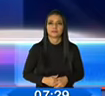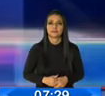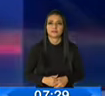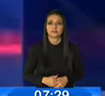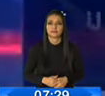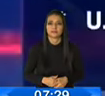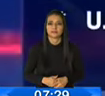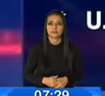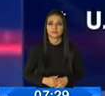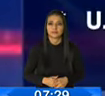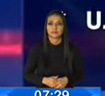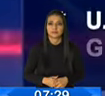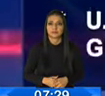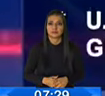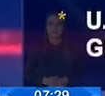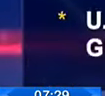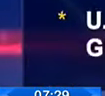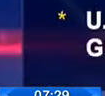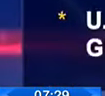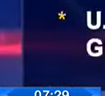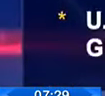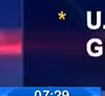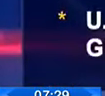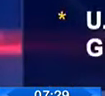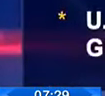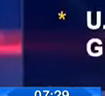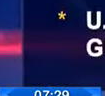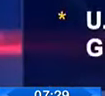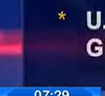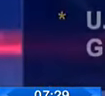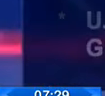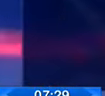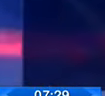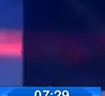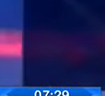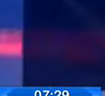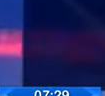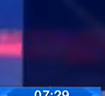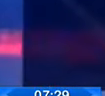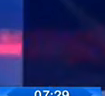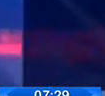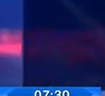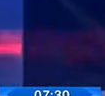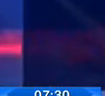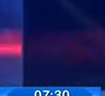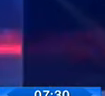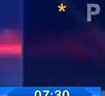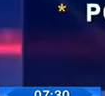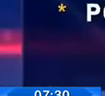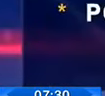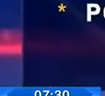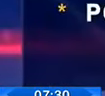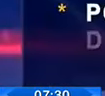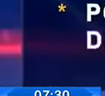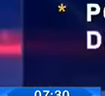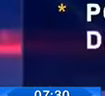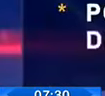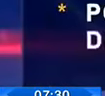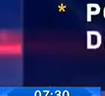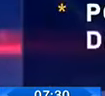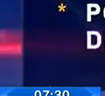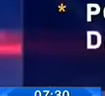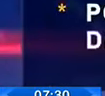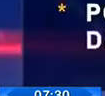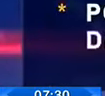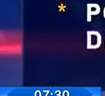Guayaquil, Universidad de Cuenca, Universidad Católica Santiago de Guayaquil, Universidad de Especialidades Espíritu Santo, Universidad San